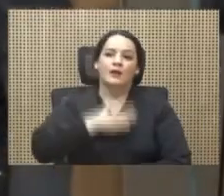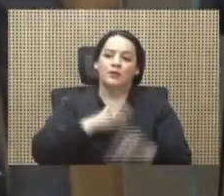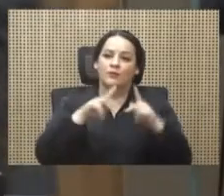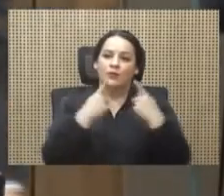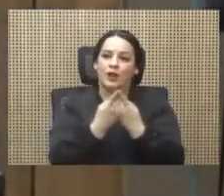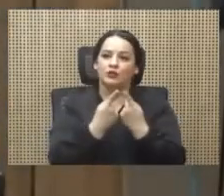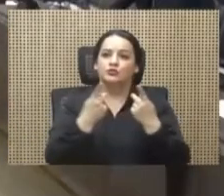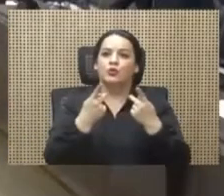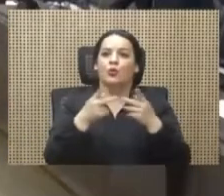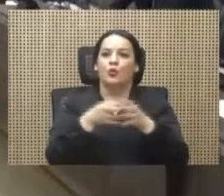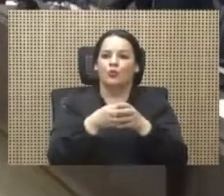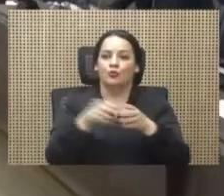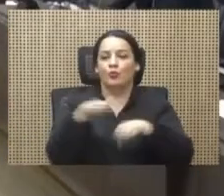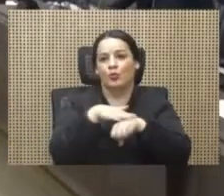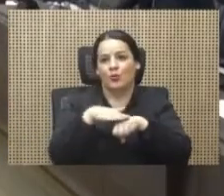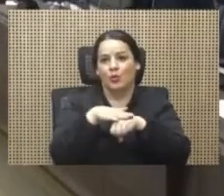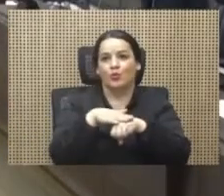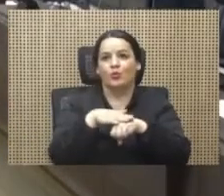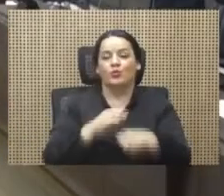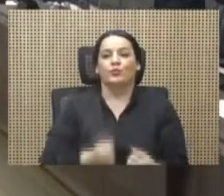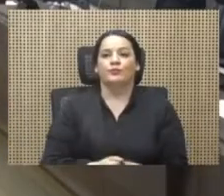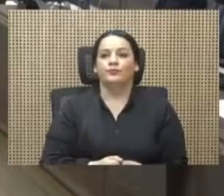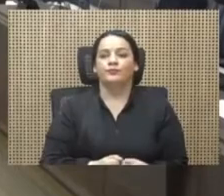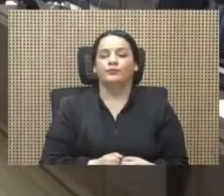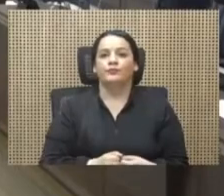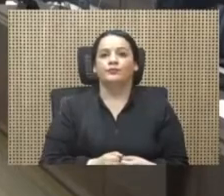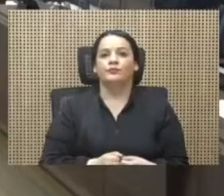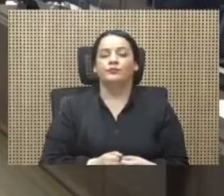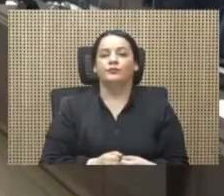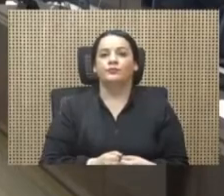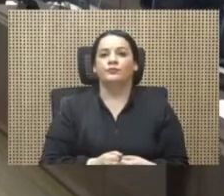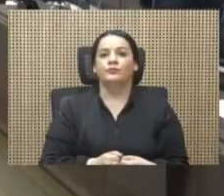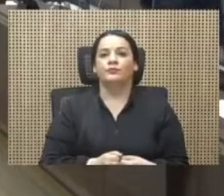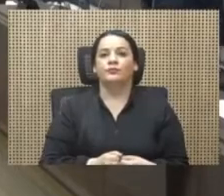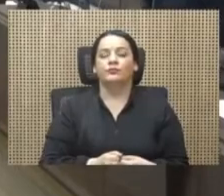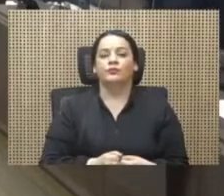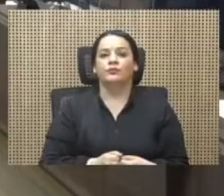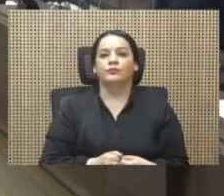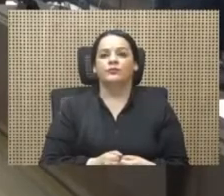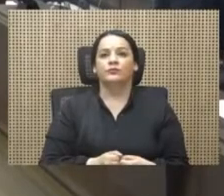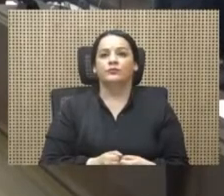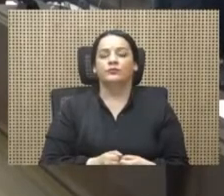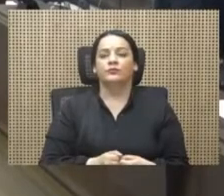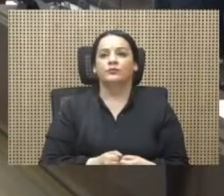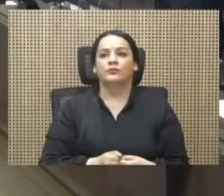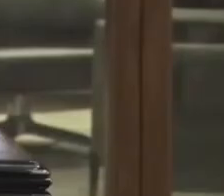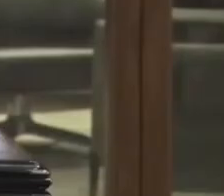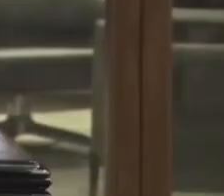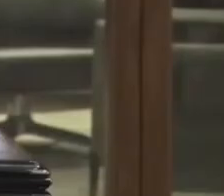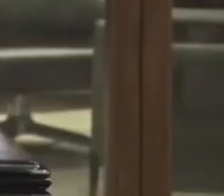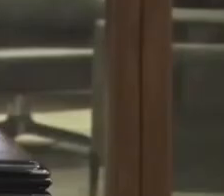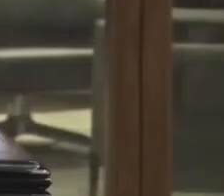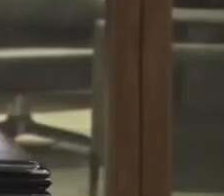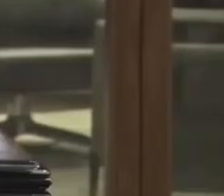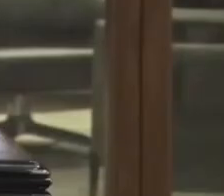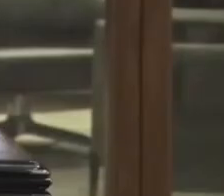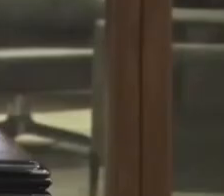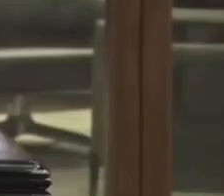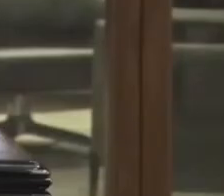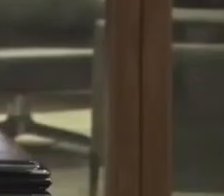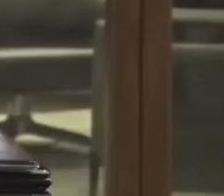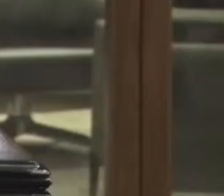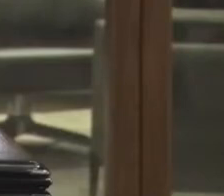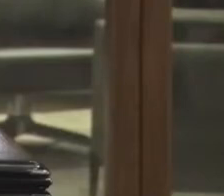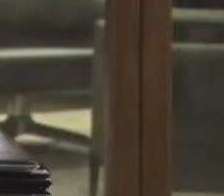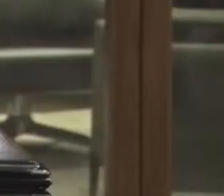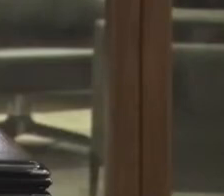desarrollo del país especialmente en materia de Educación electoral y de niñez y adolescencia evidentemente como miembro de la comisión de reformas